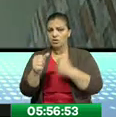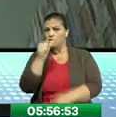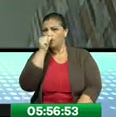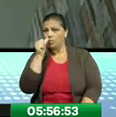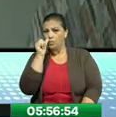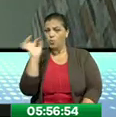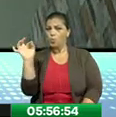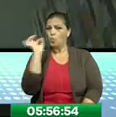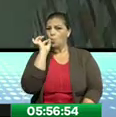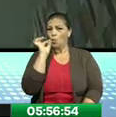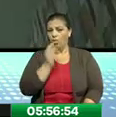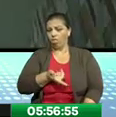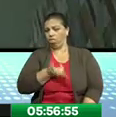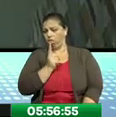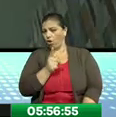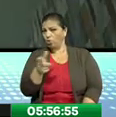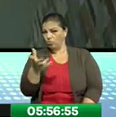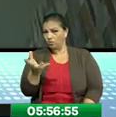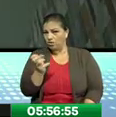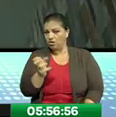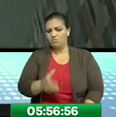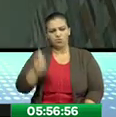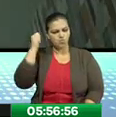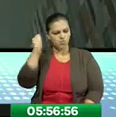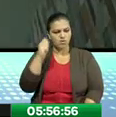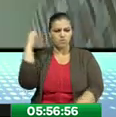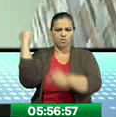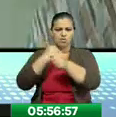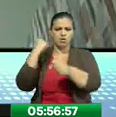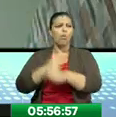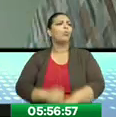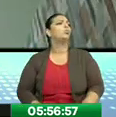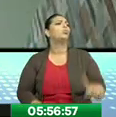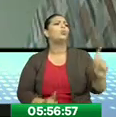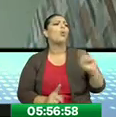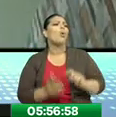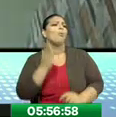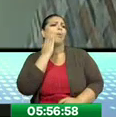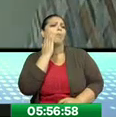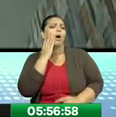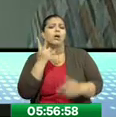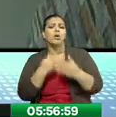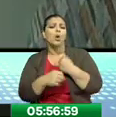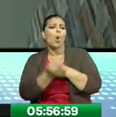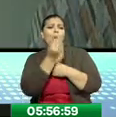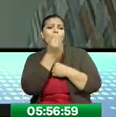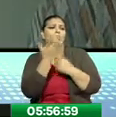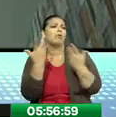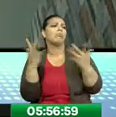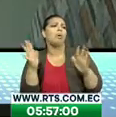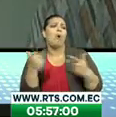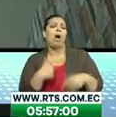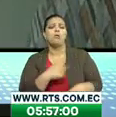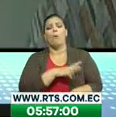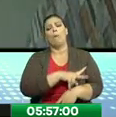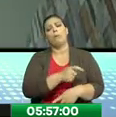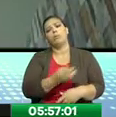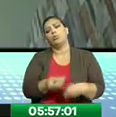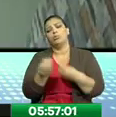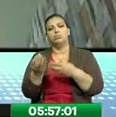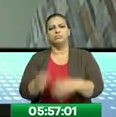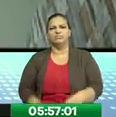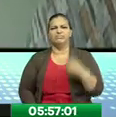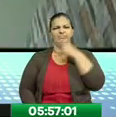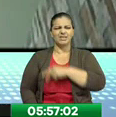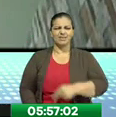eso es para el vicio. Nada que para mi hijo, que para mi mamá, que para mi mujer, mentira. A la mujer la tiene muerta de hambre allá. Y